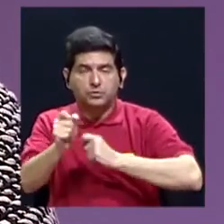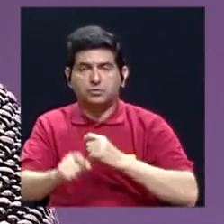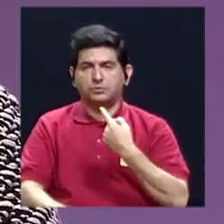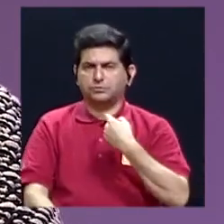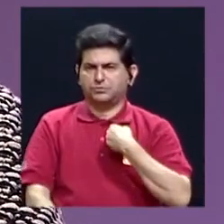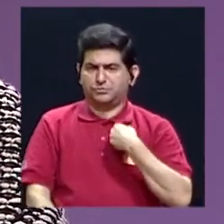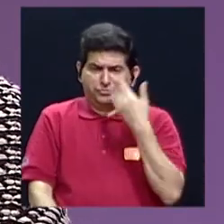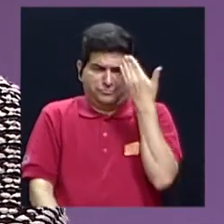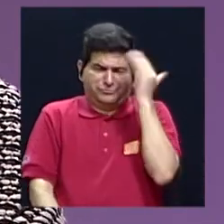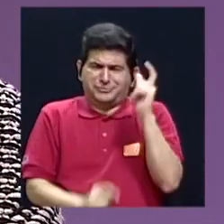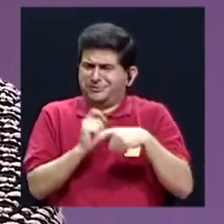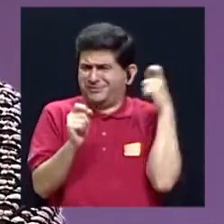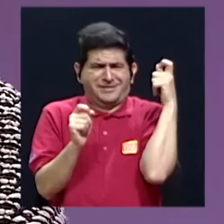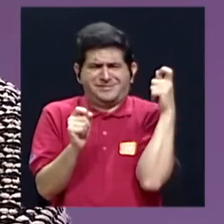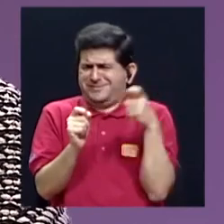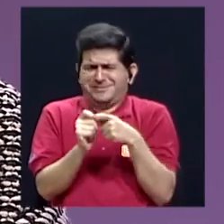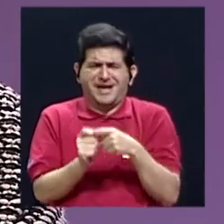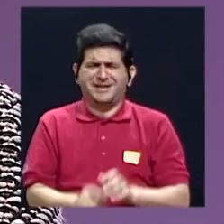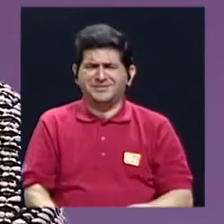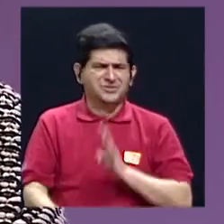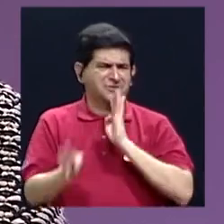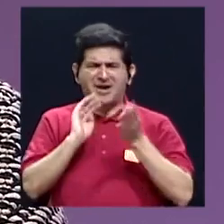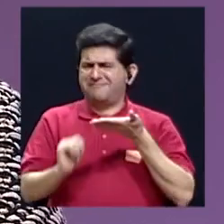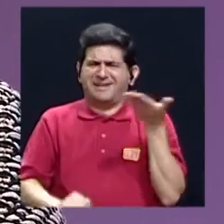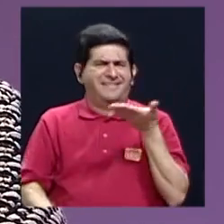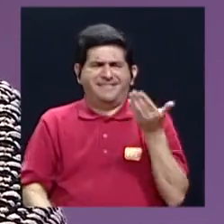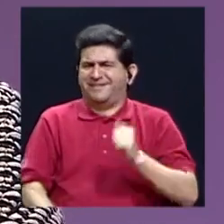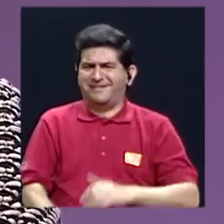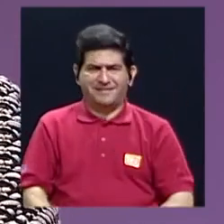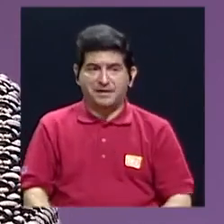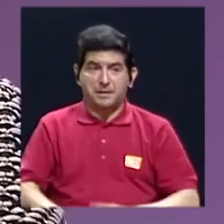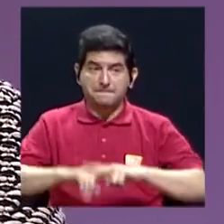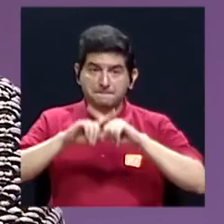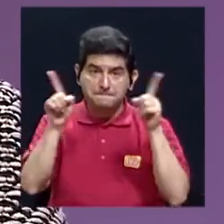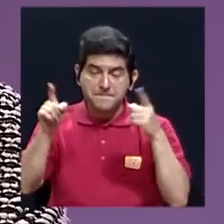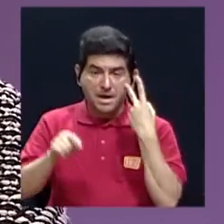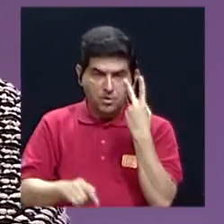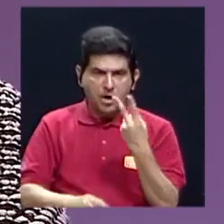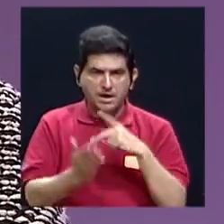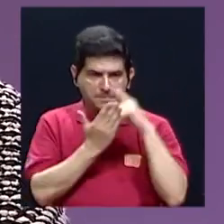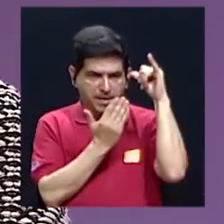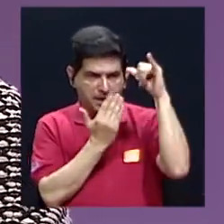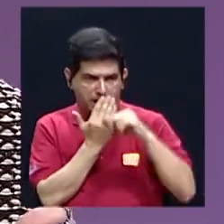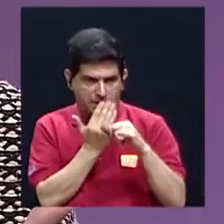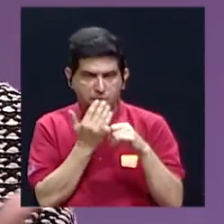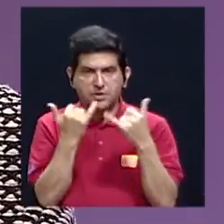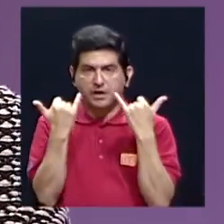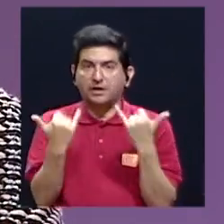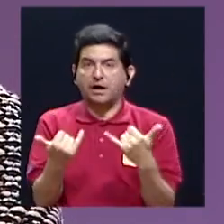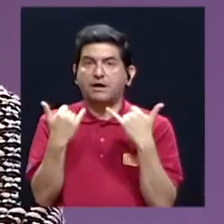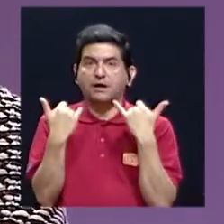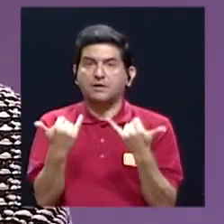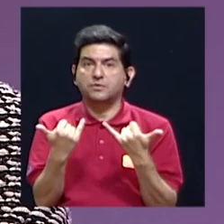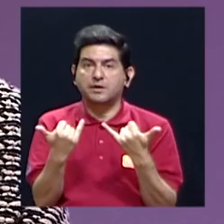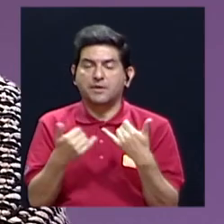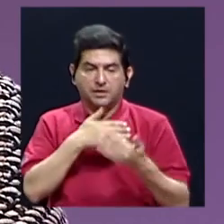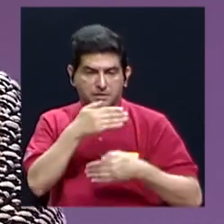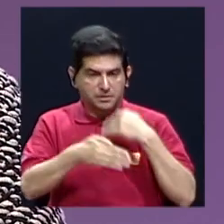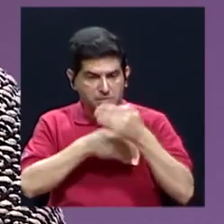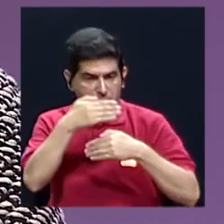Yo no sé exactamente qué se refieren, pero cuando vemos los proyectos que están en este momento